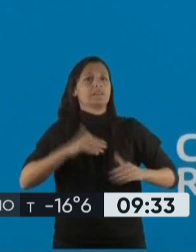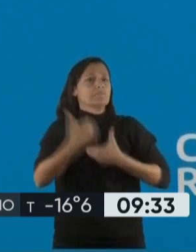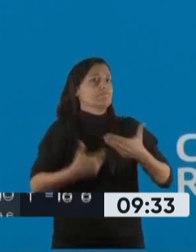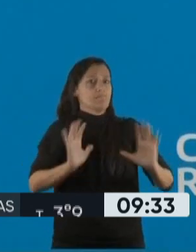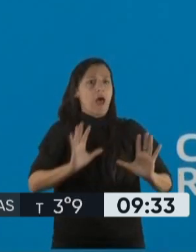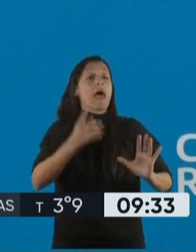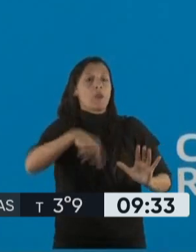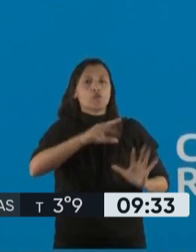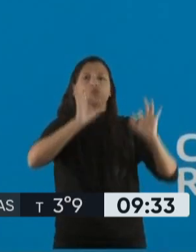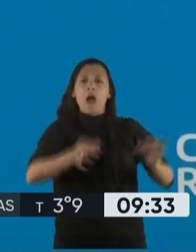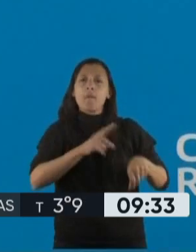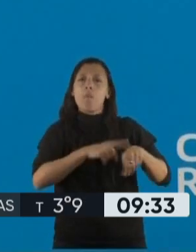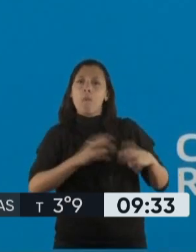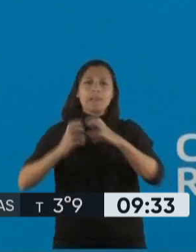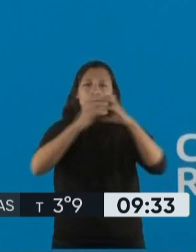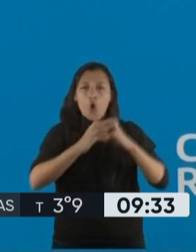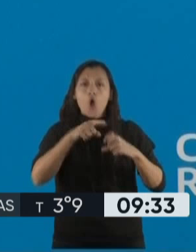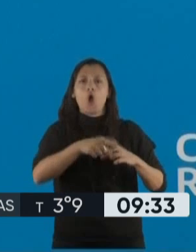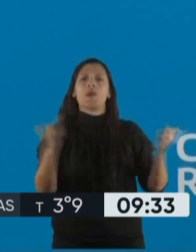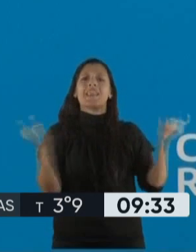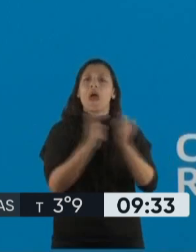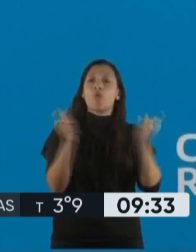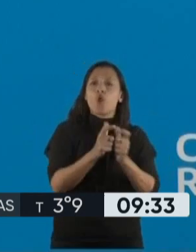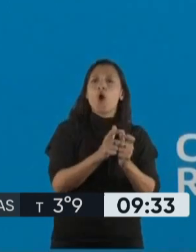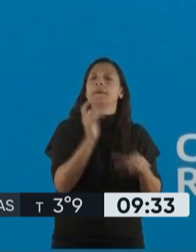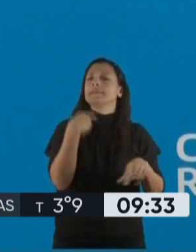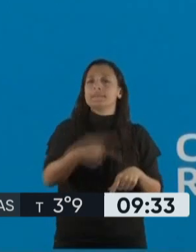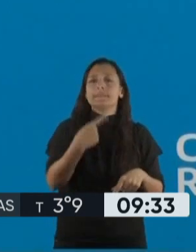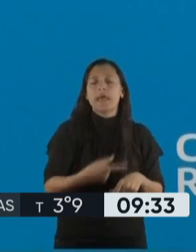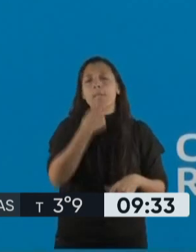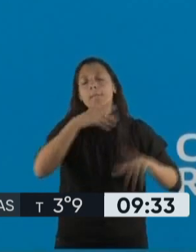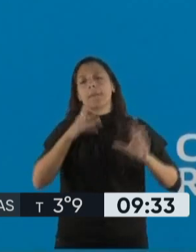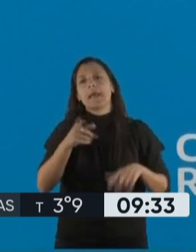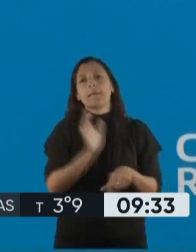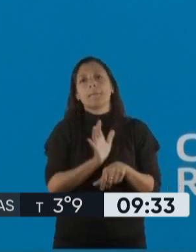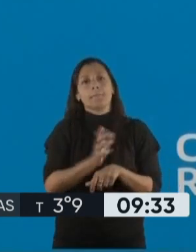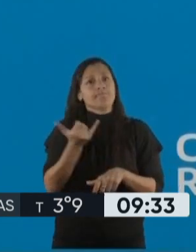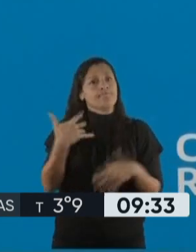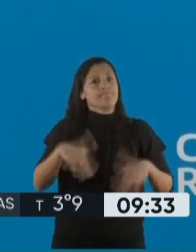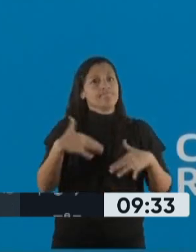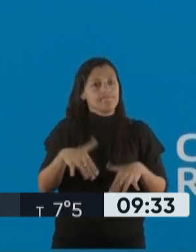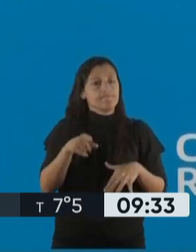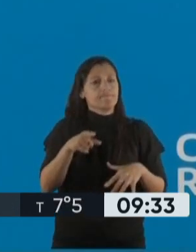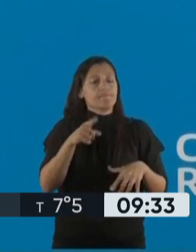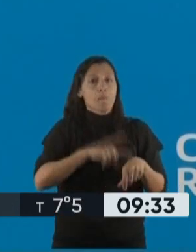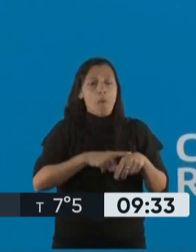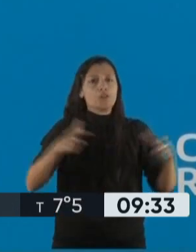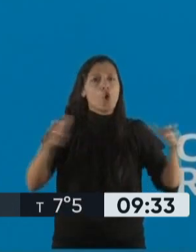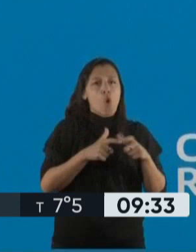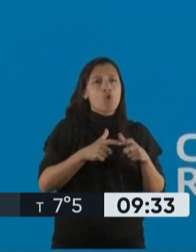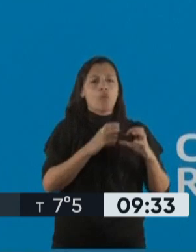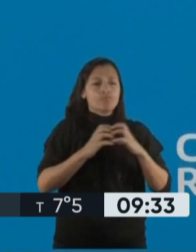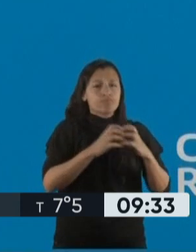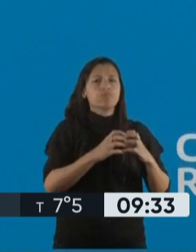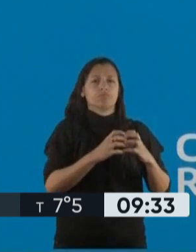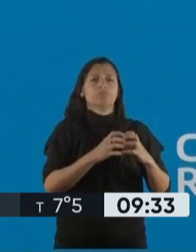entendemos que en estas conversaciones también es posible, siempre, como decimos, las negras también juegan, y en estas conversaciones es